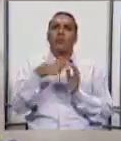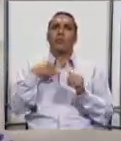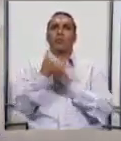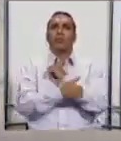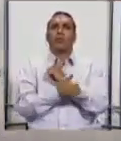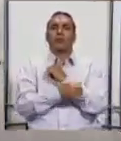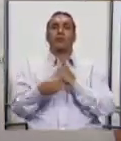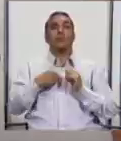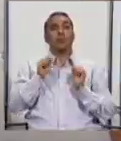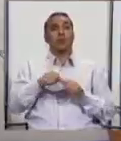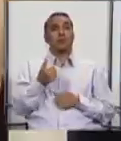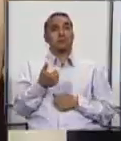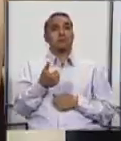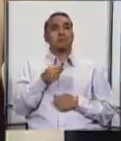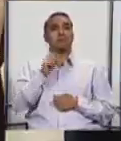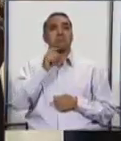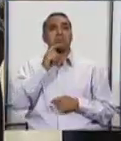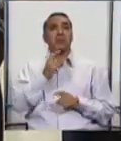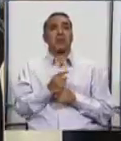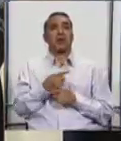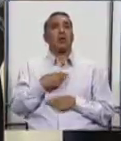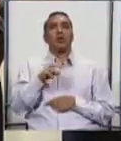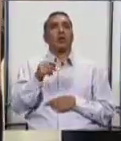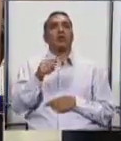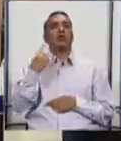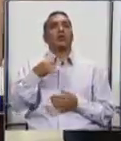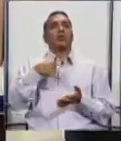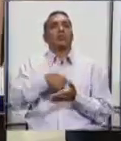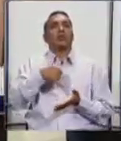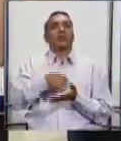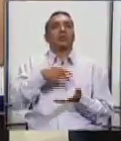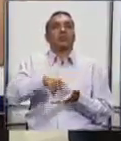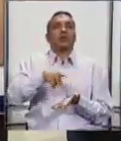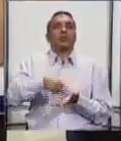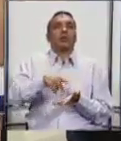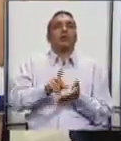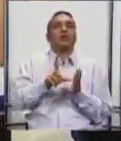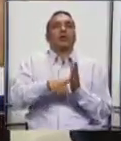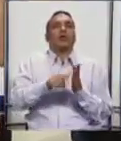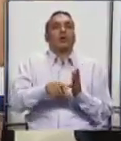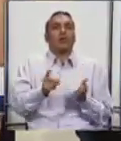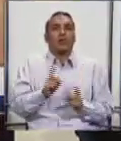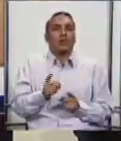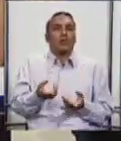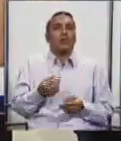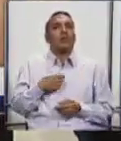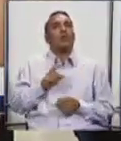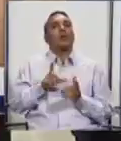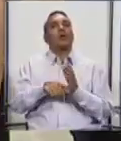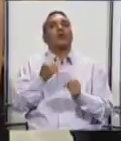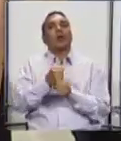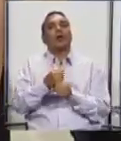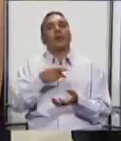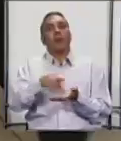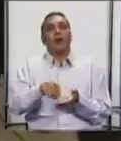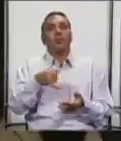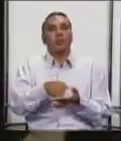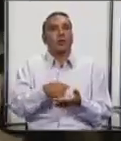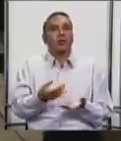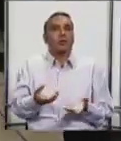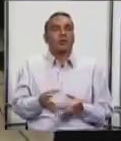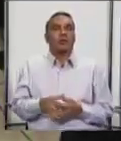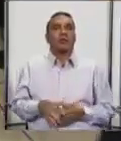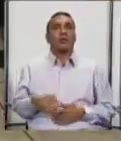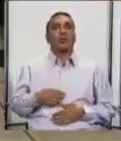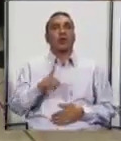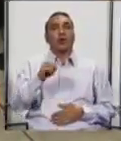Me parece bien porque así no es tanto el impuesto que hay que pagar después de trabajar y volver a pagar eso. Doris Herrera